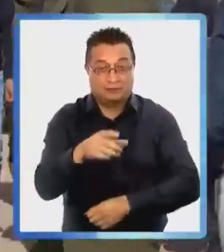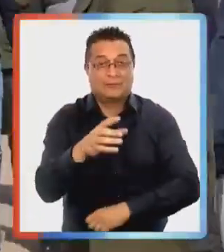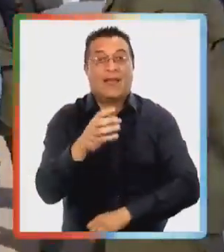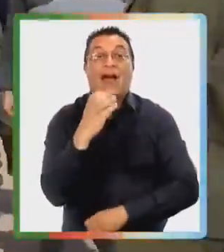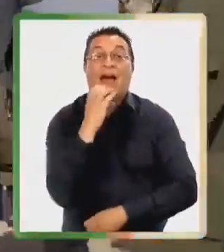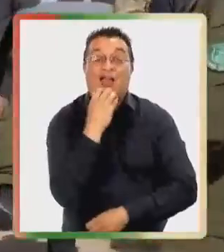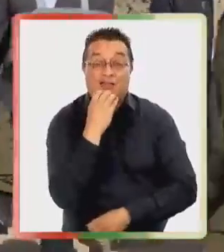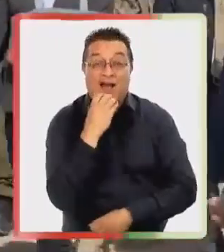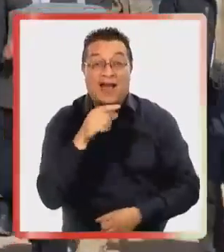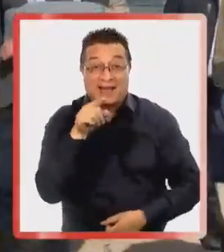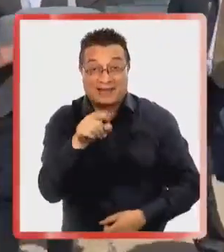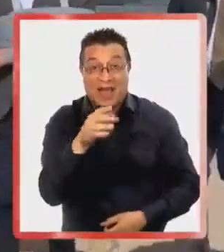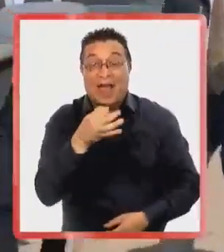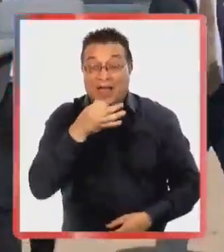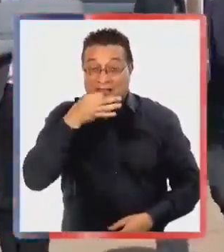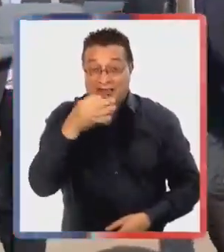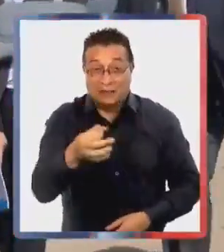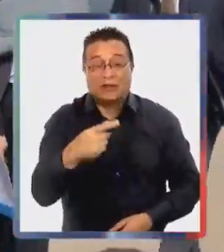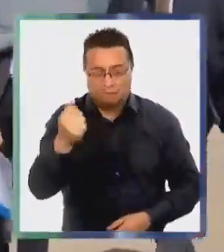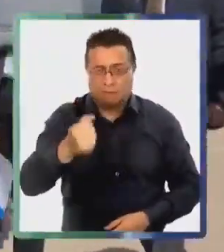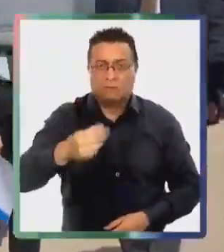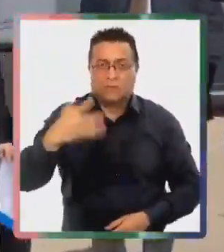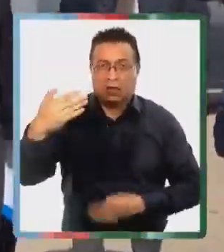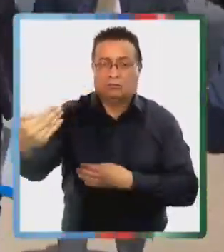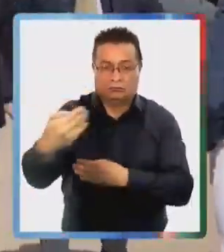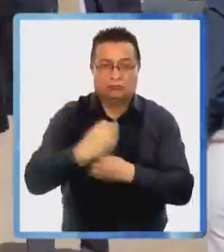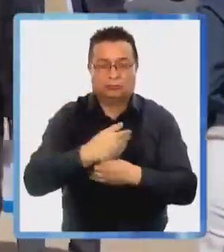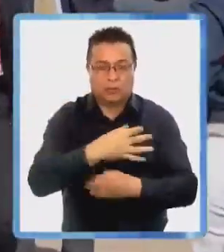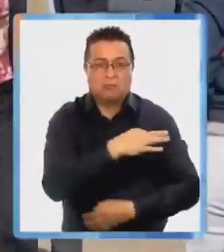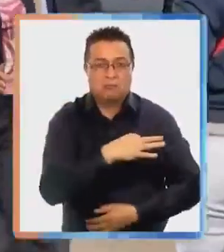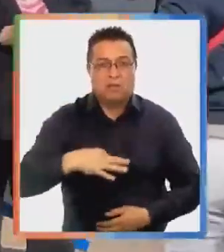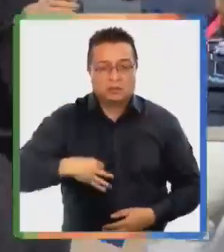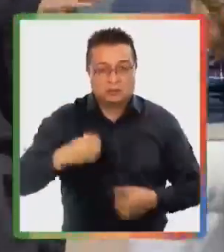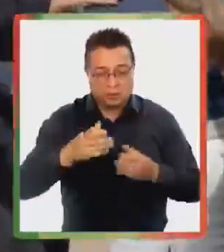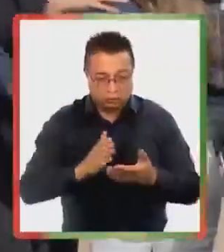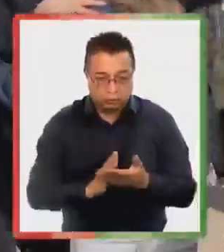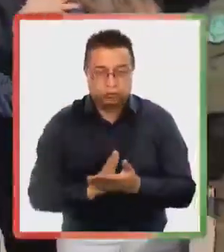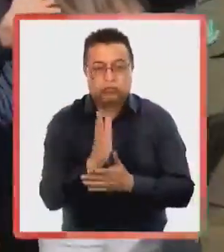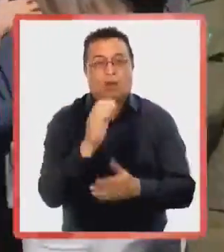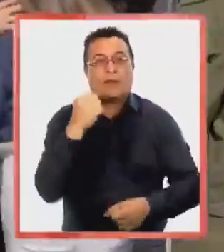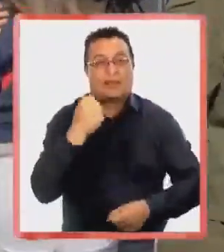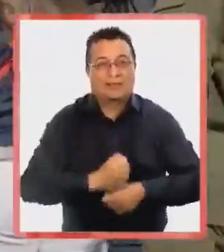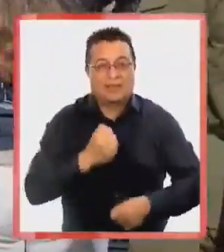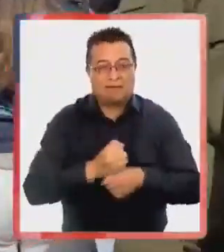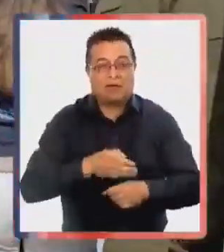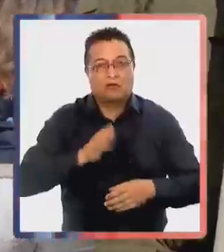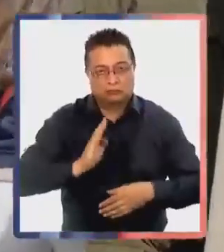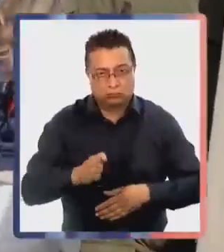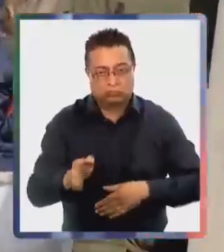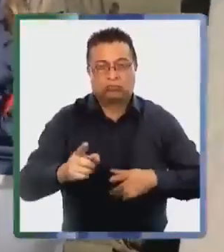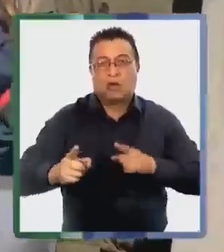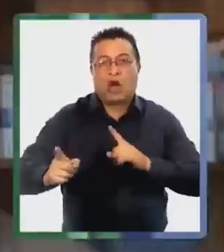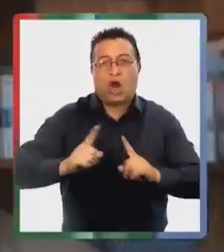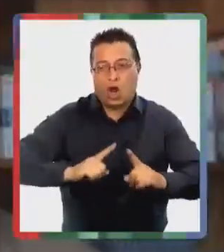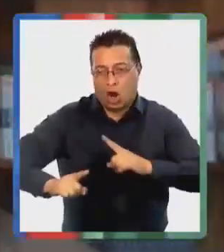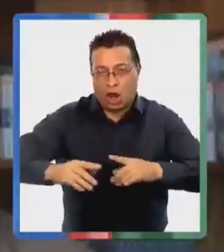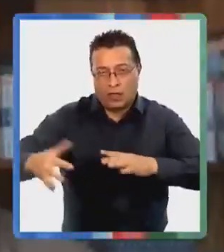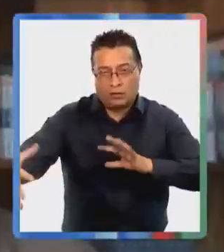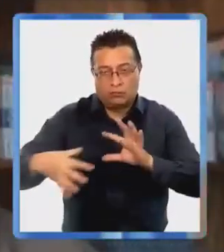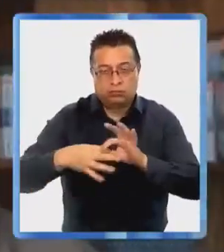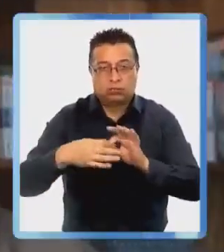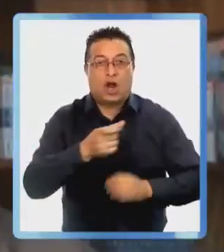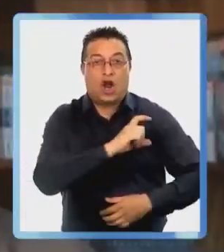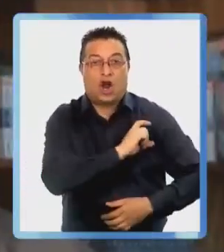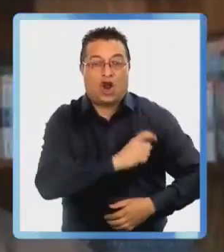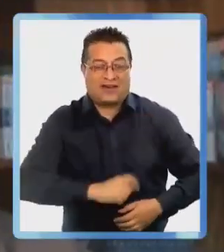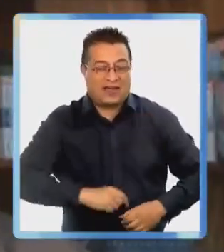ministra, esperando que sea el comienzo de un trabajo sostenido y coordinado entre las gobernaciones de la macrozona norte. Nosotros hemos pedido